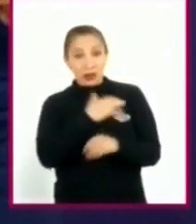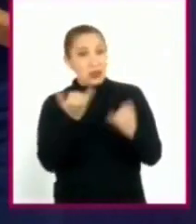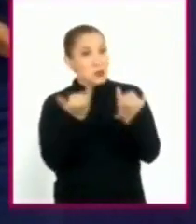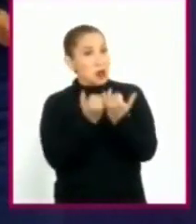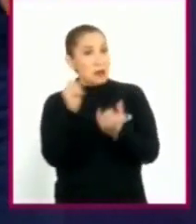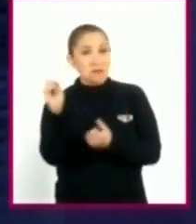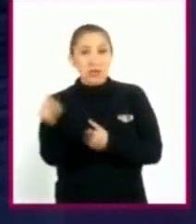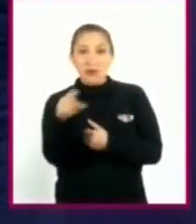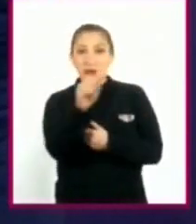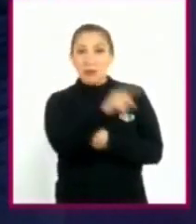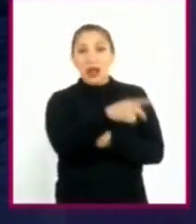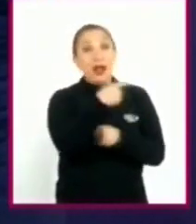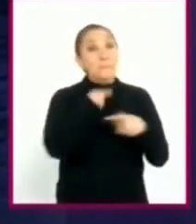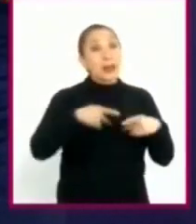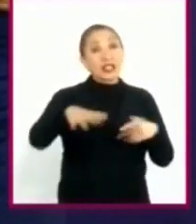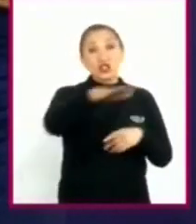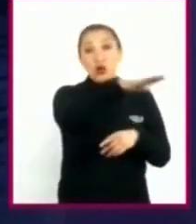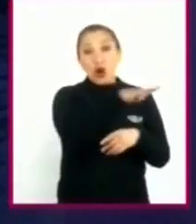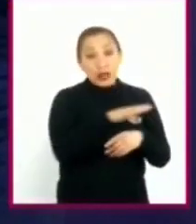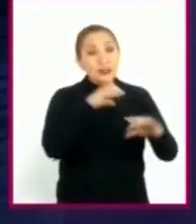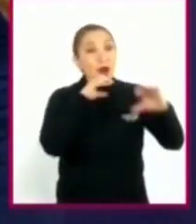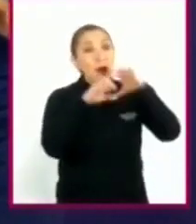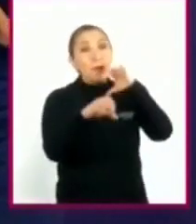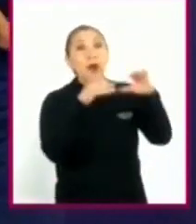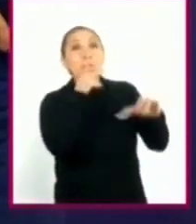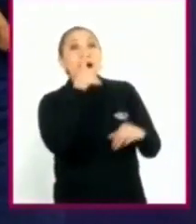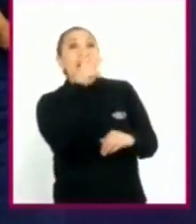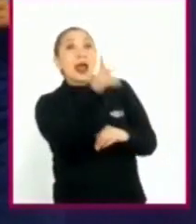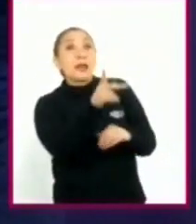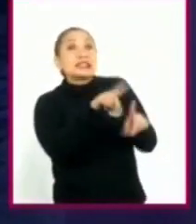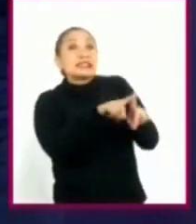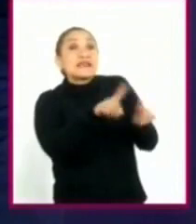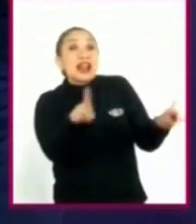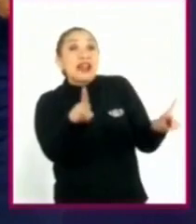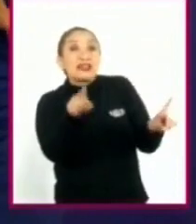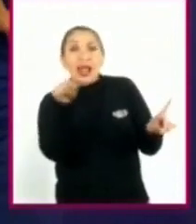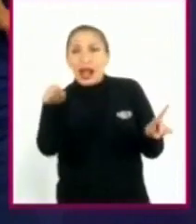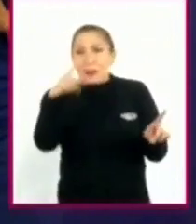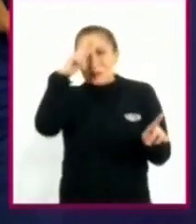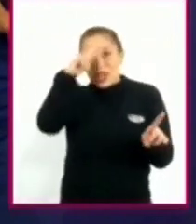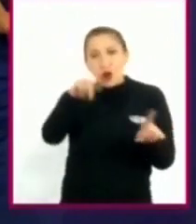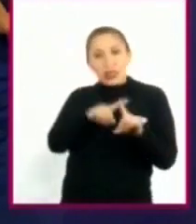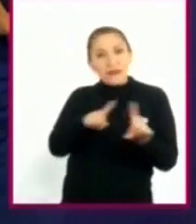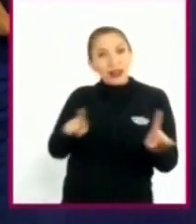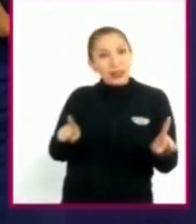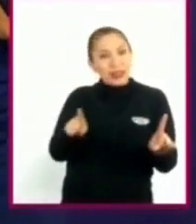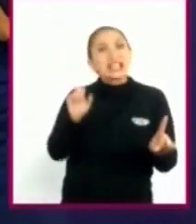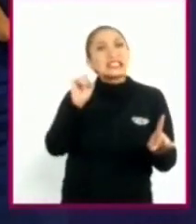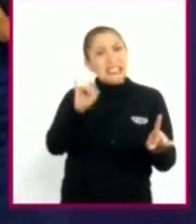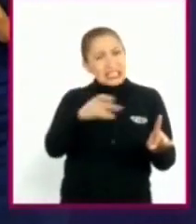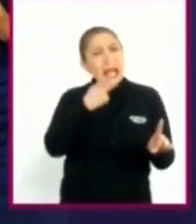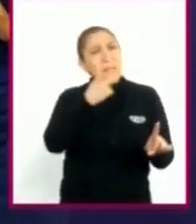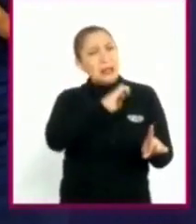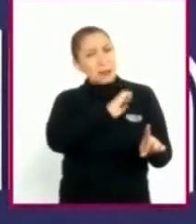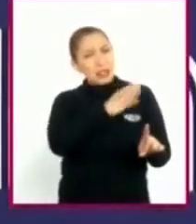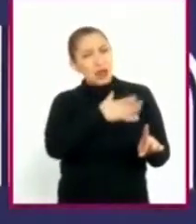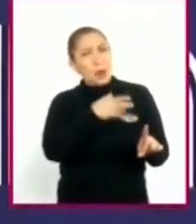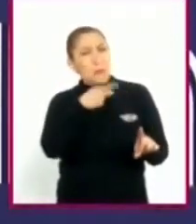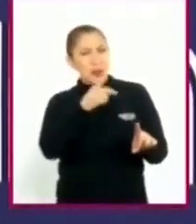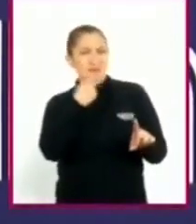mismo. Las personas se comunican con palabras diferentes a las mexicanas, aunque sea el mismo